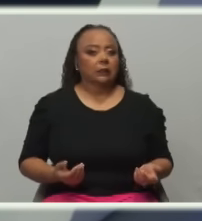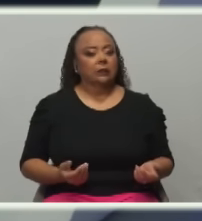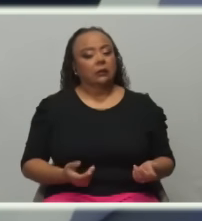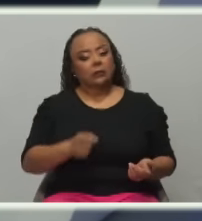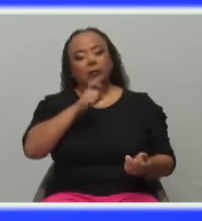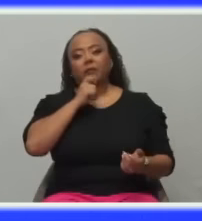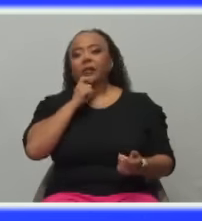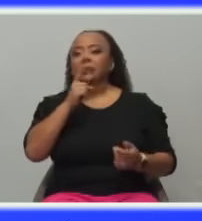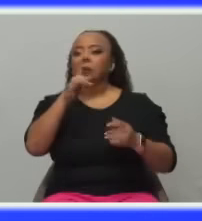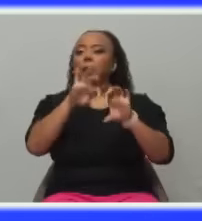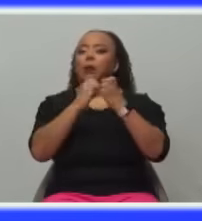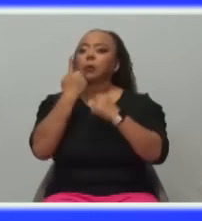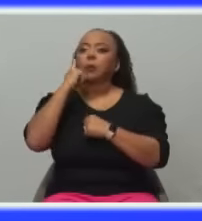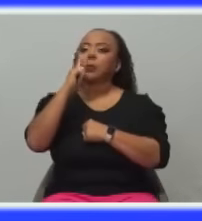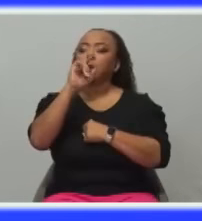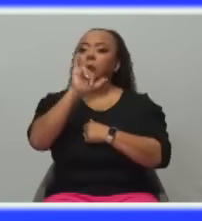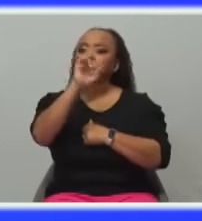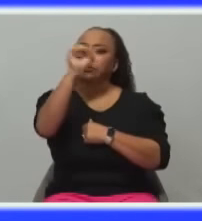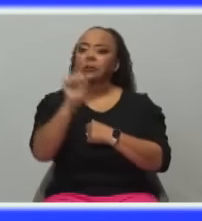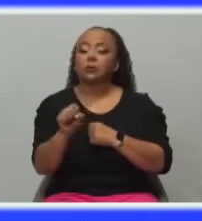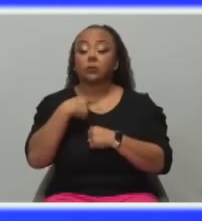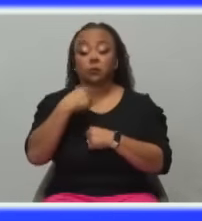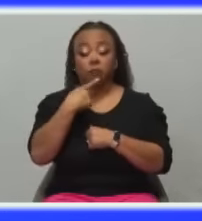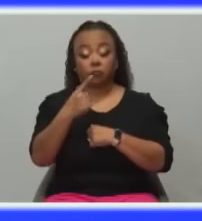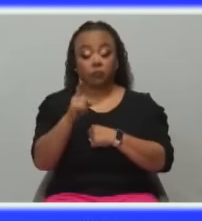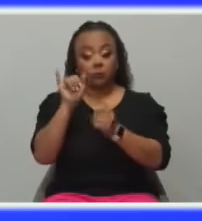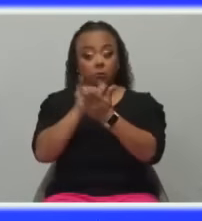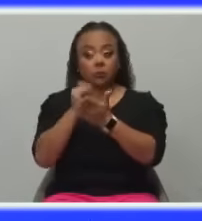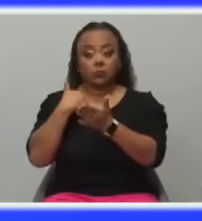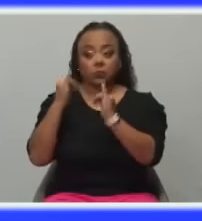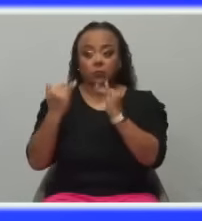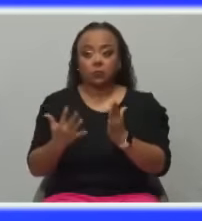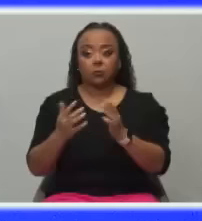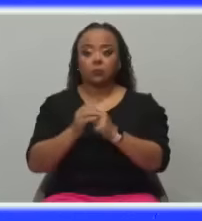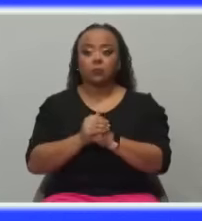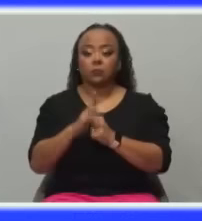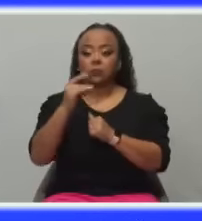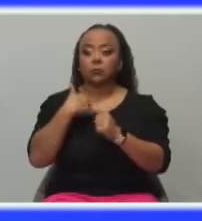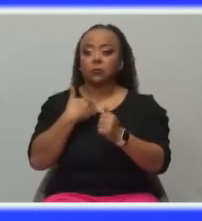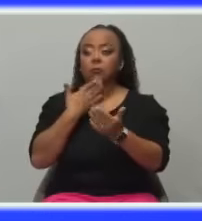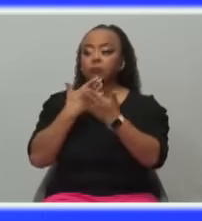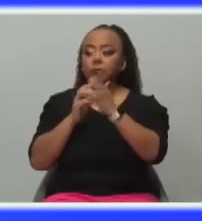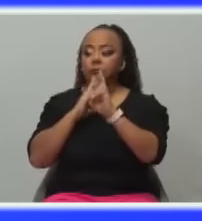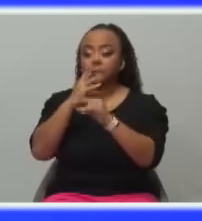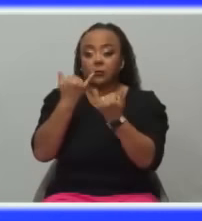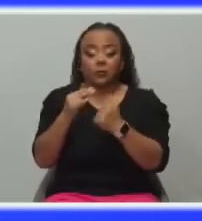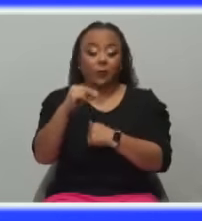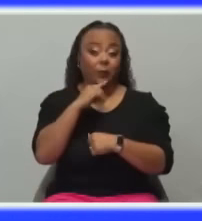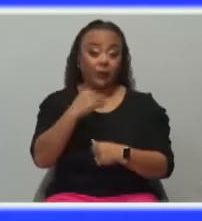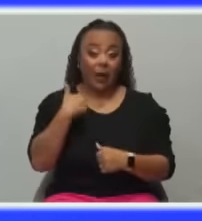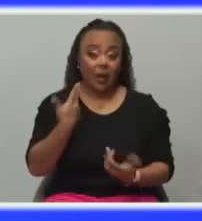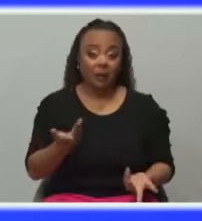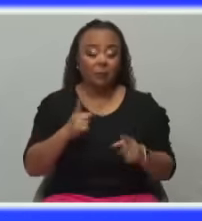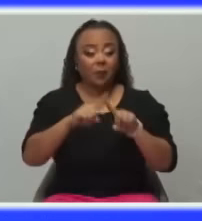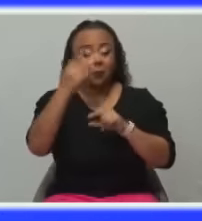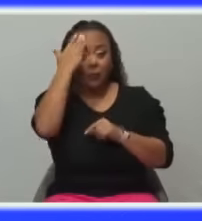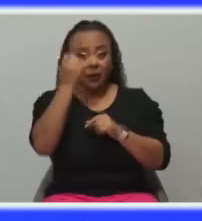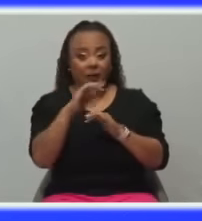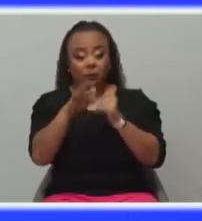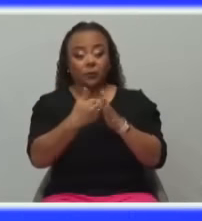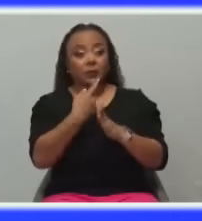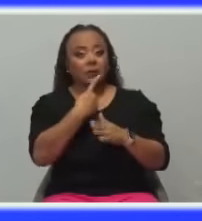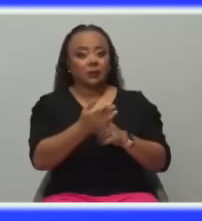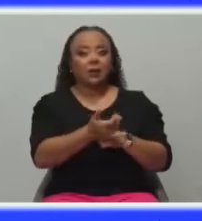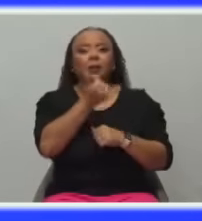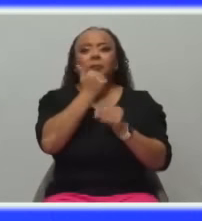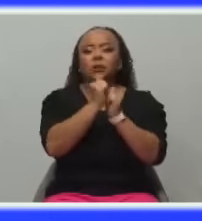sapr entonces por eso yo al lo que iba era eso que hay jugadores que en su momento han tenido buen rendimiento y que ahorita no lo tienen Pero por qué todo lo que estabas diciendo